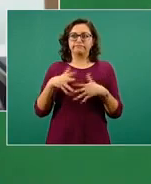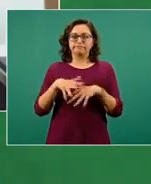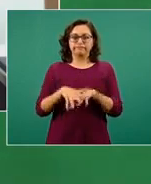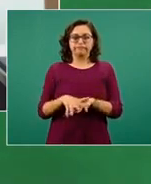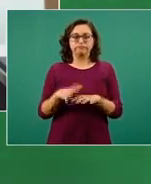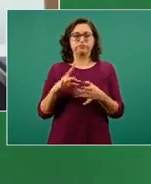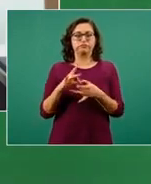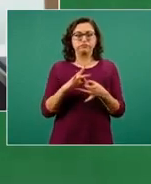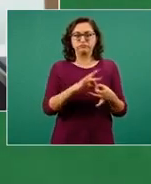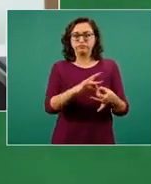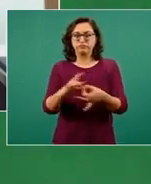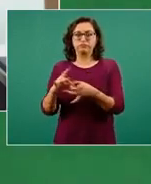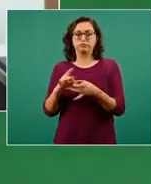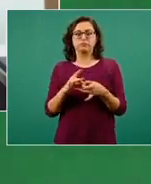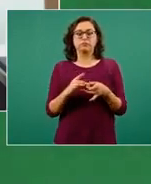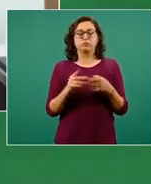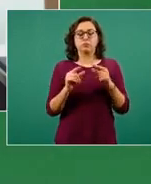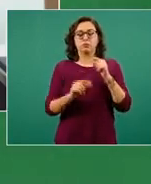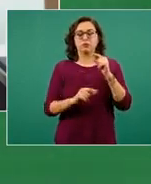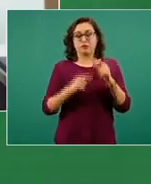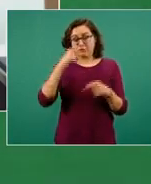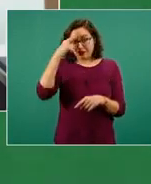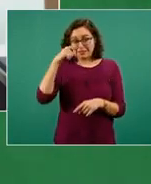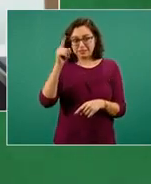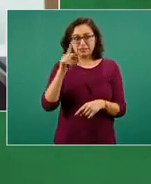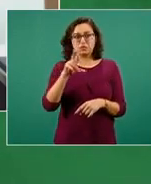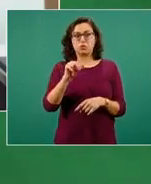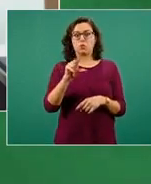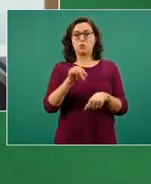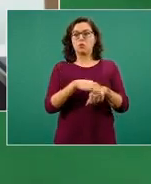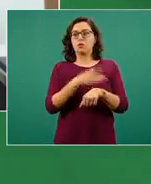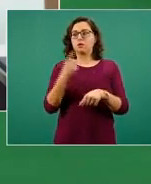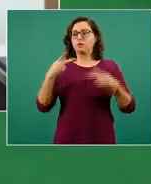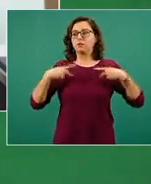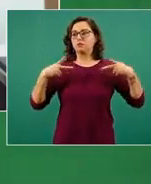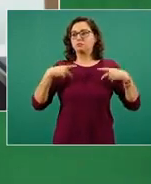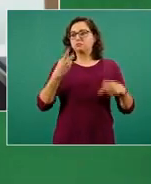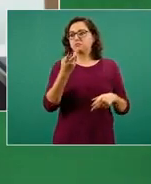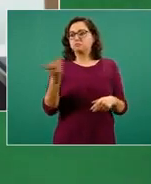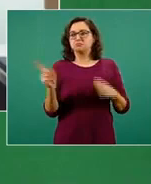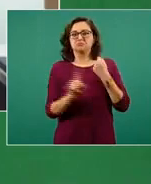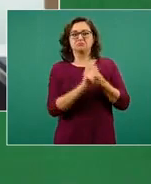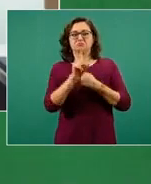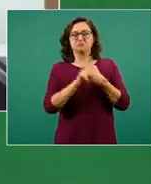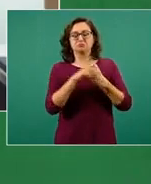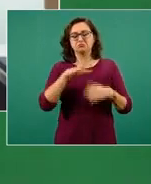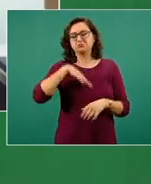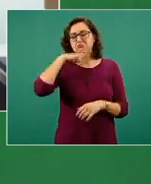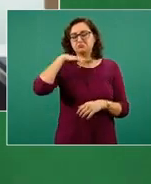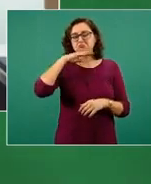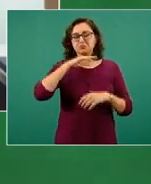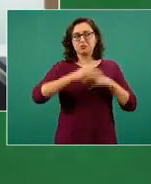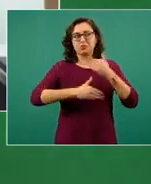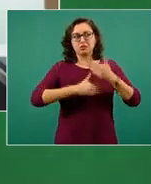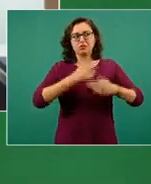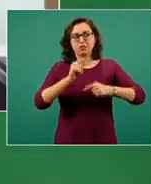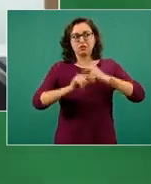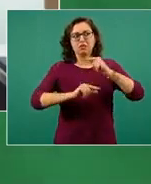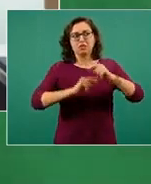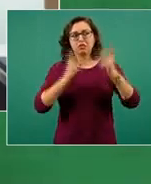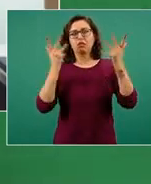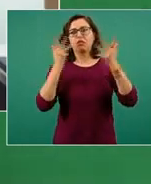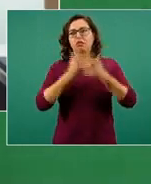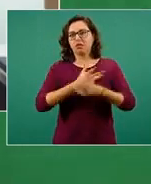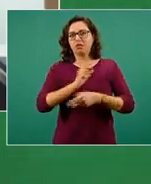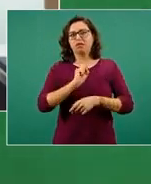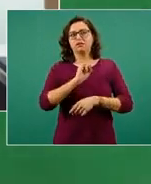la gente fue dándose cuenta de la problemática poco a poco. Entonces, las redes sociales sobre lo que ya sabemos, la protección del lavado de